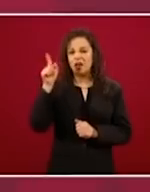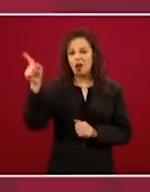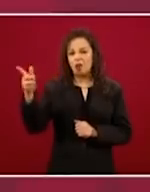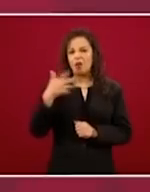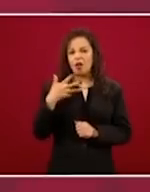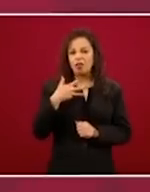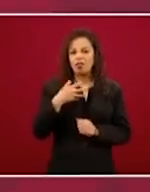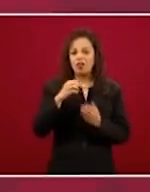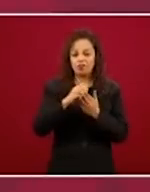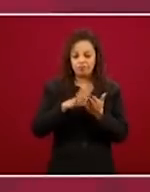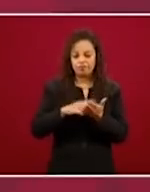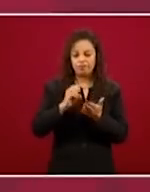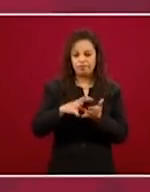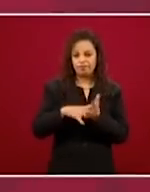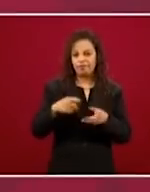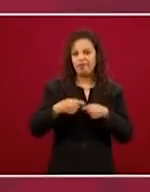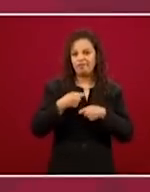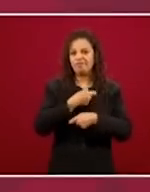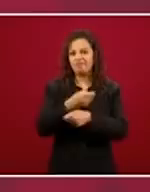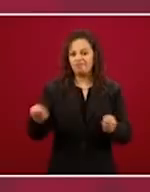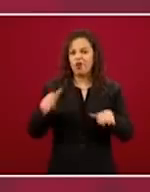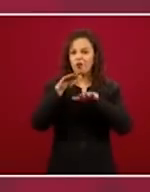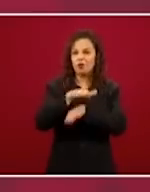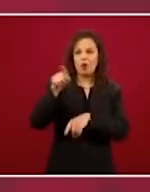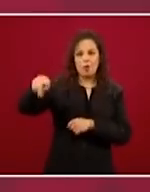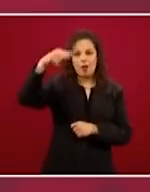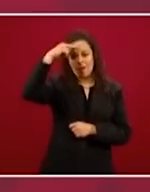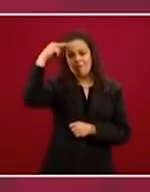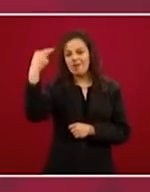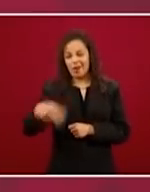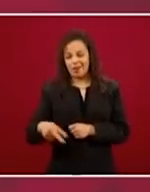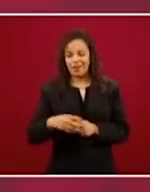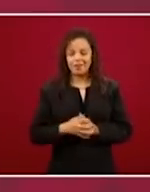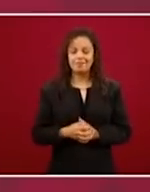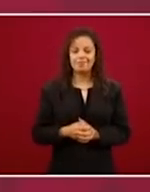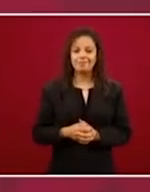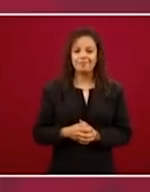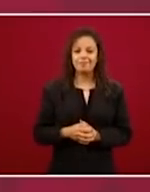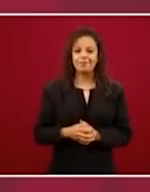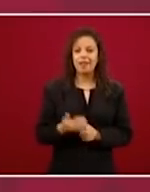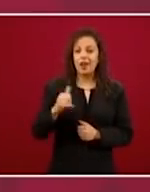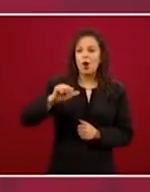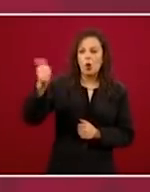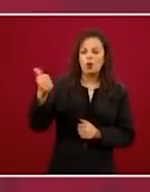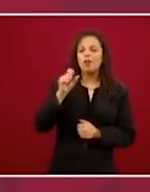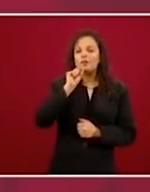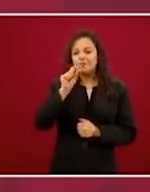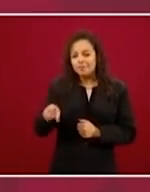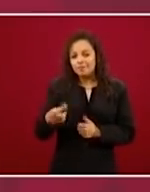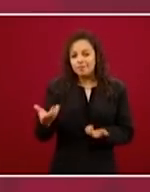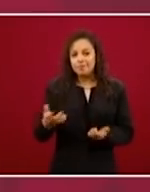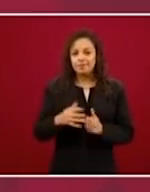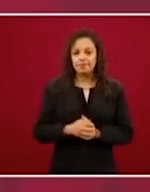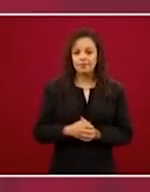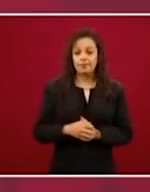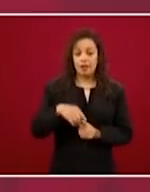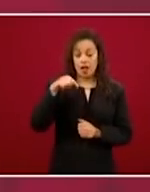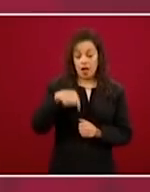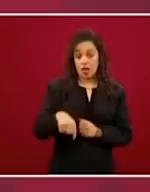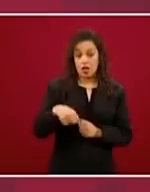sí y el otro también se dice que en las conferencias editorializa